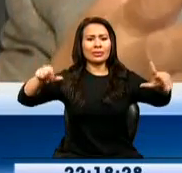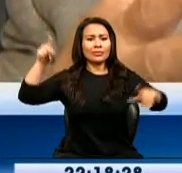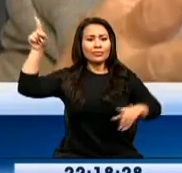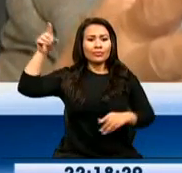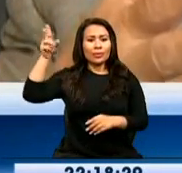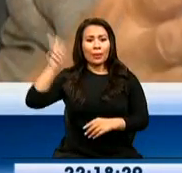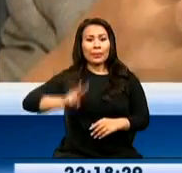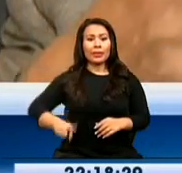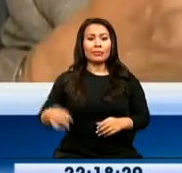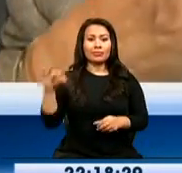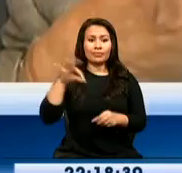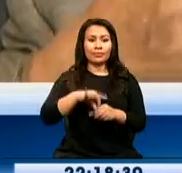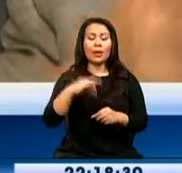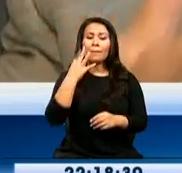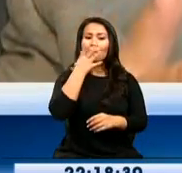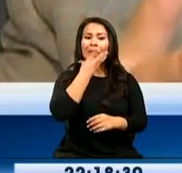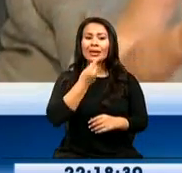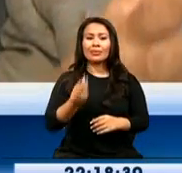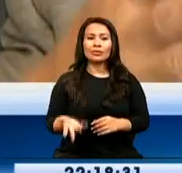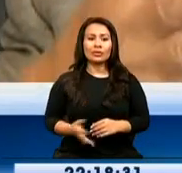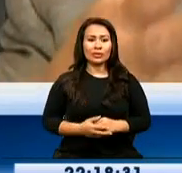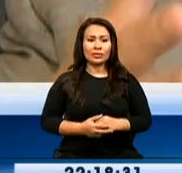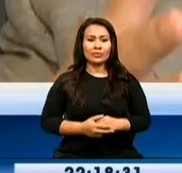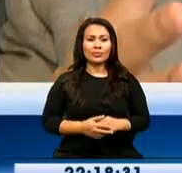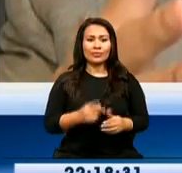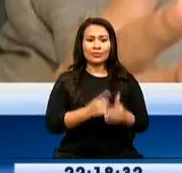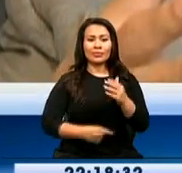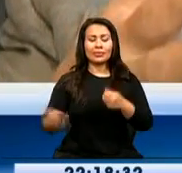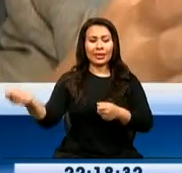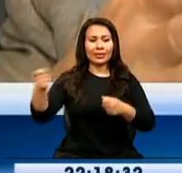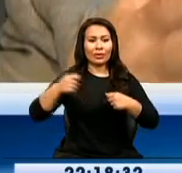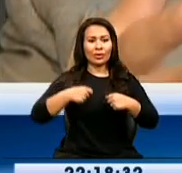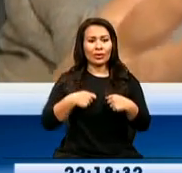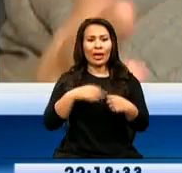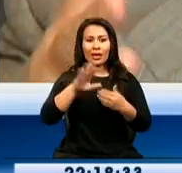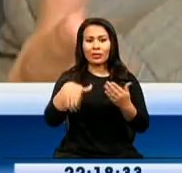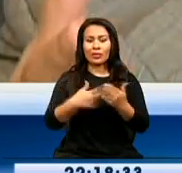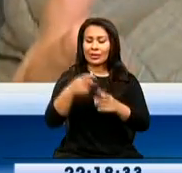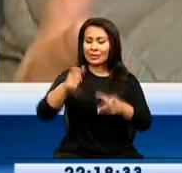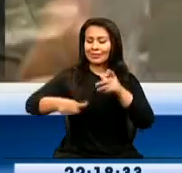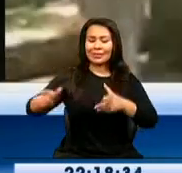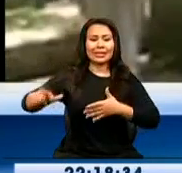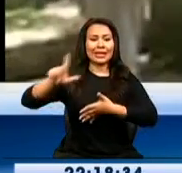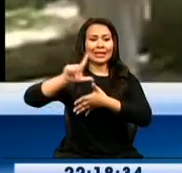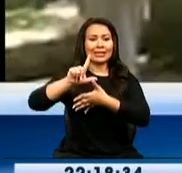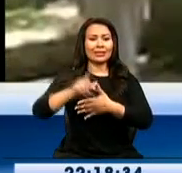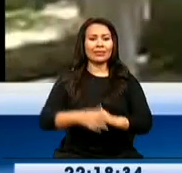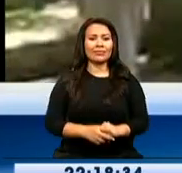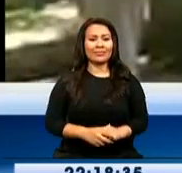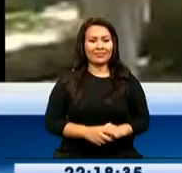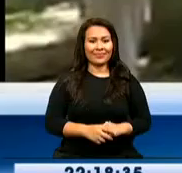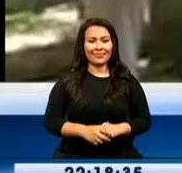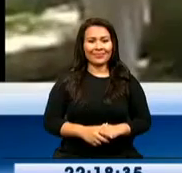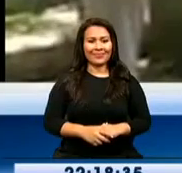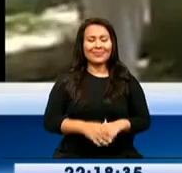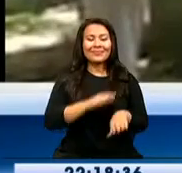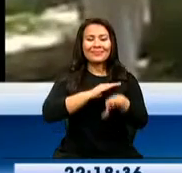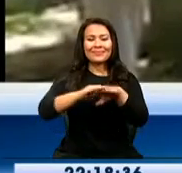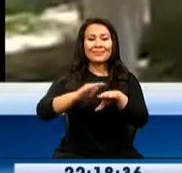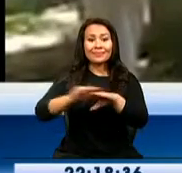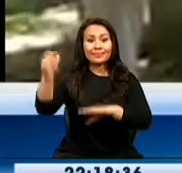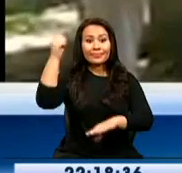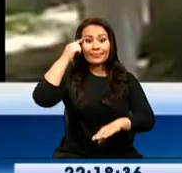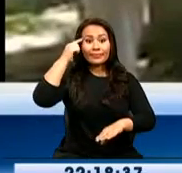una elección maravillosa que nos ha dado a toda Latinoamérica. Un llamado a la